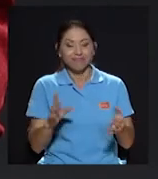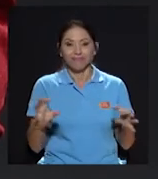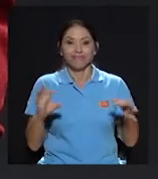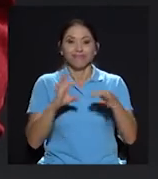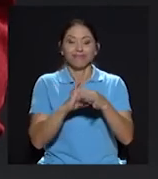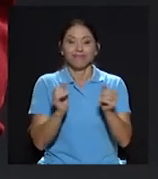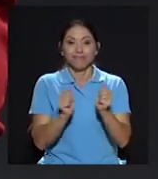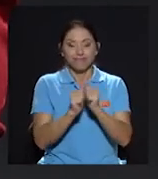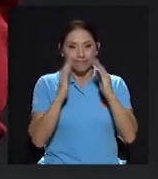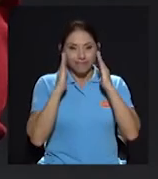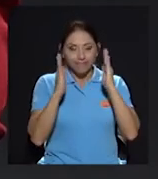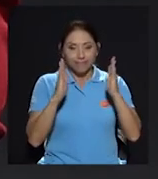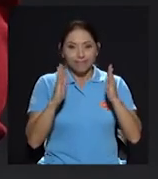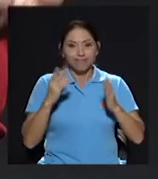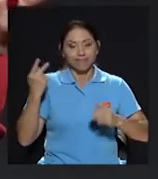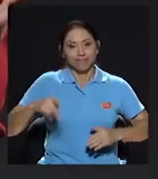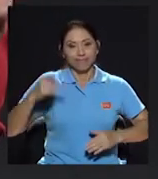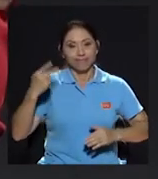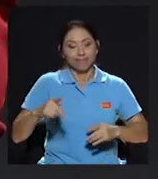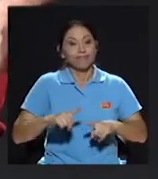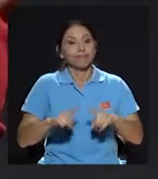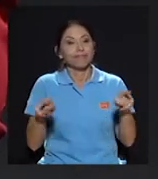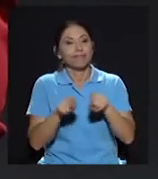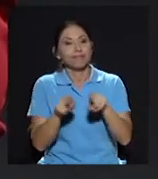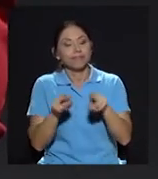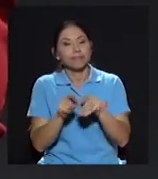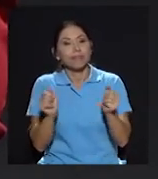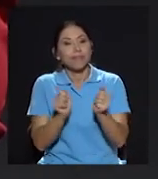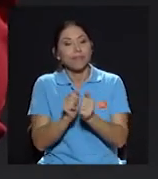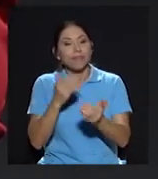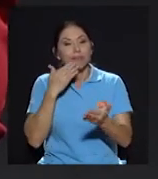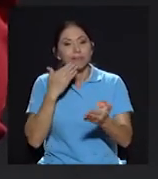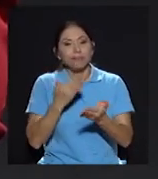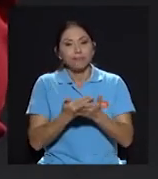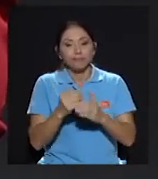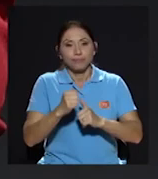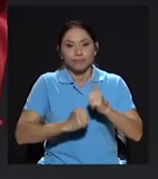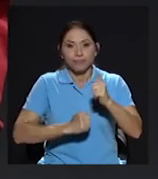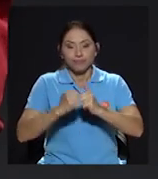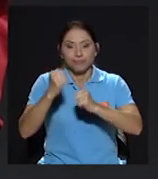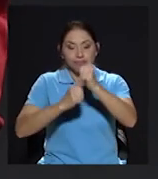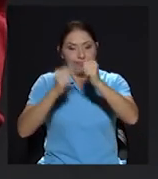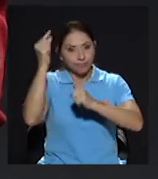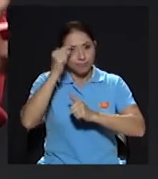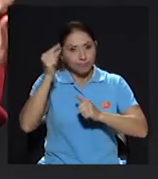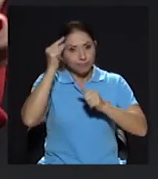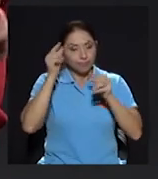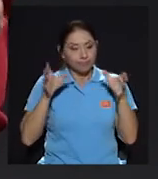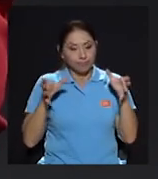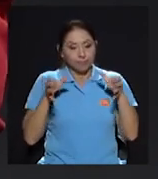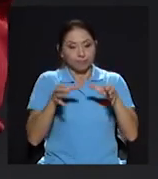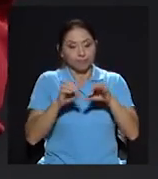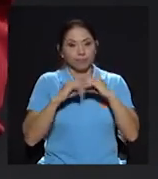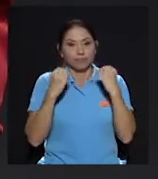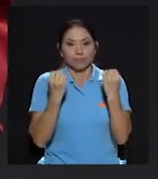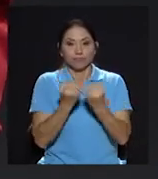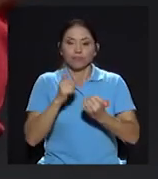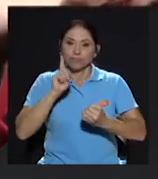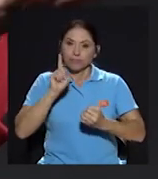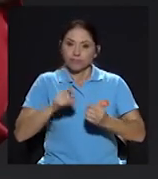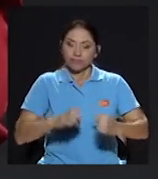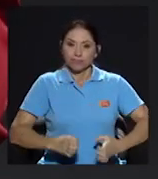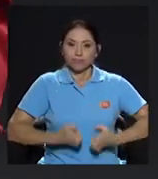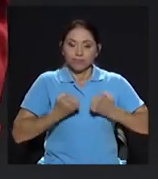un lado pero sobre todo con las buenas estructuras de gobierno corporativo que deben existir en las diferentes